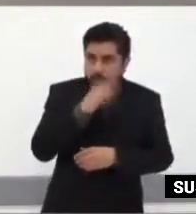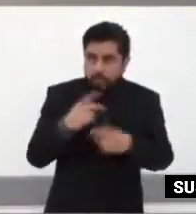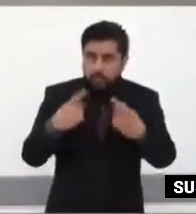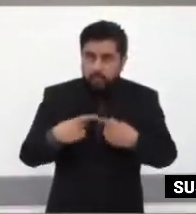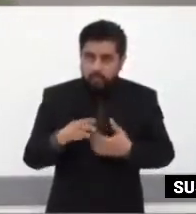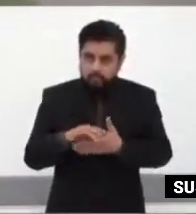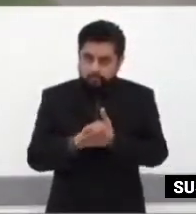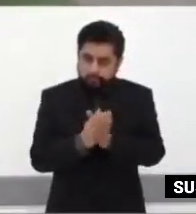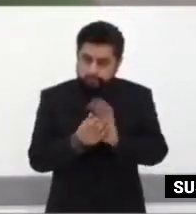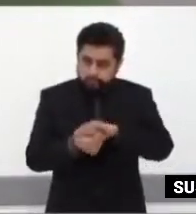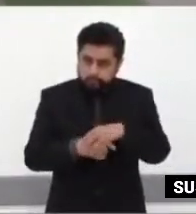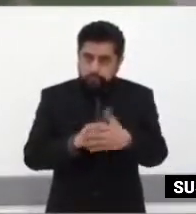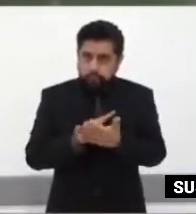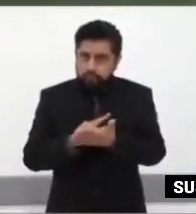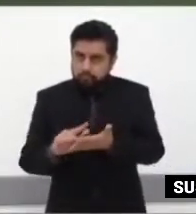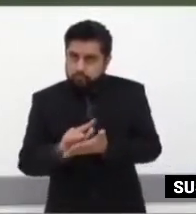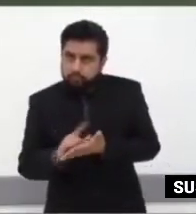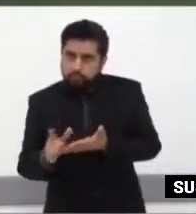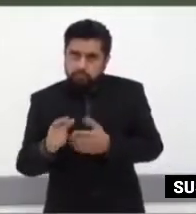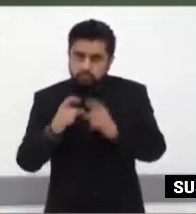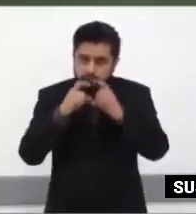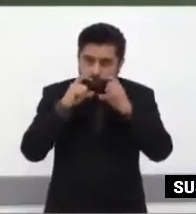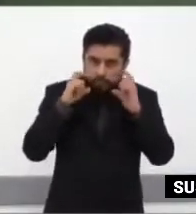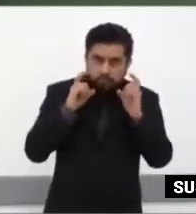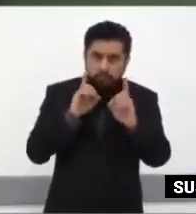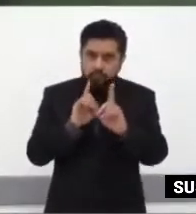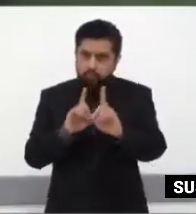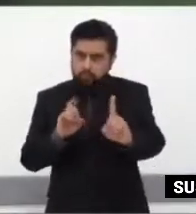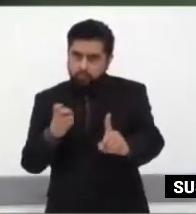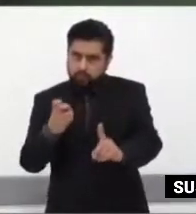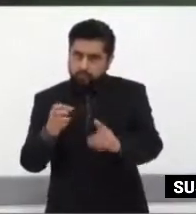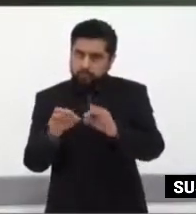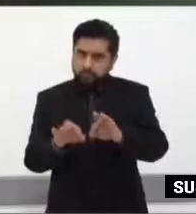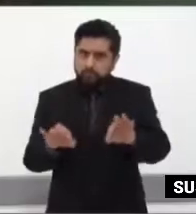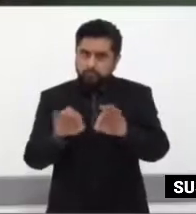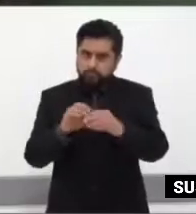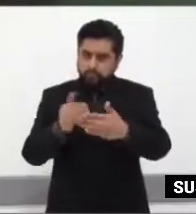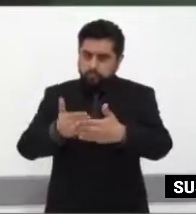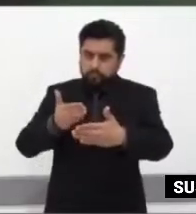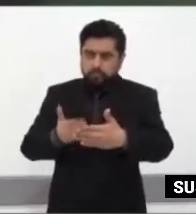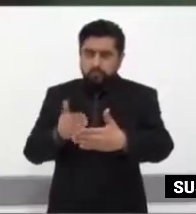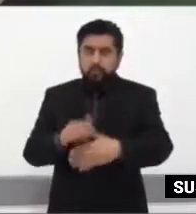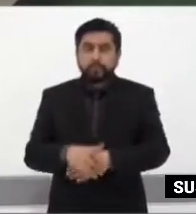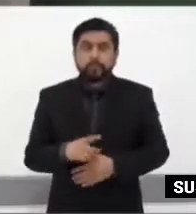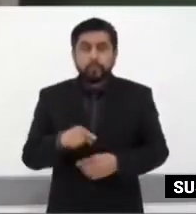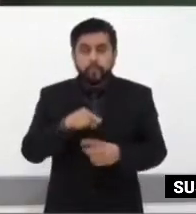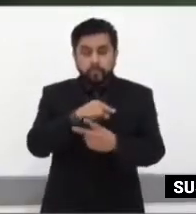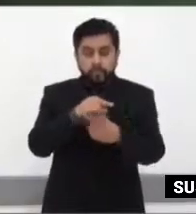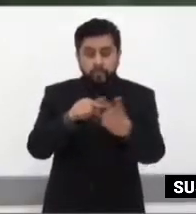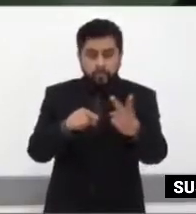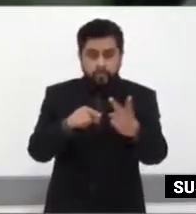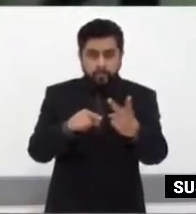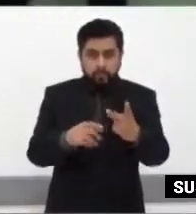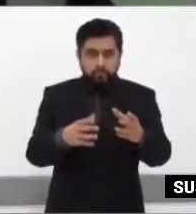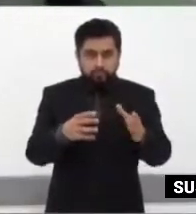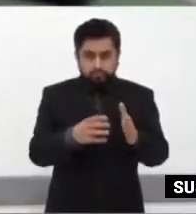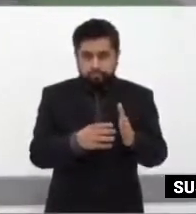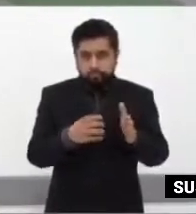higiene necesaria para poder atender a los pacientes. Son 2 aislados,